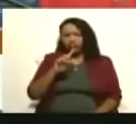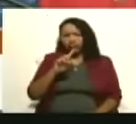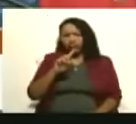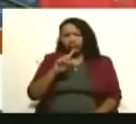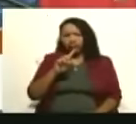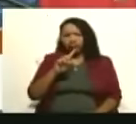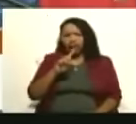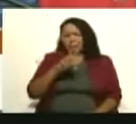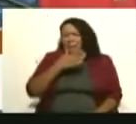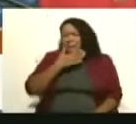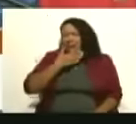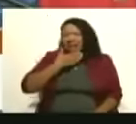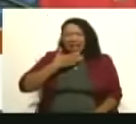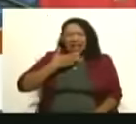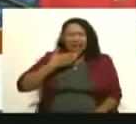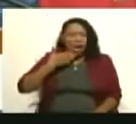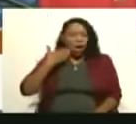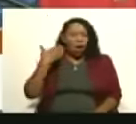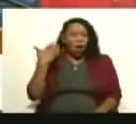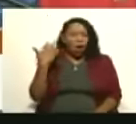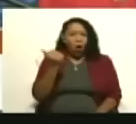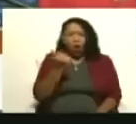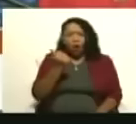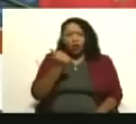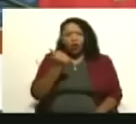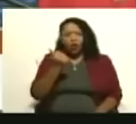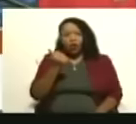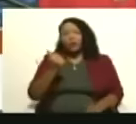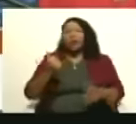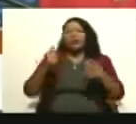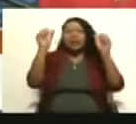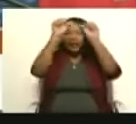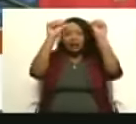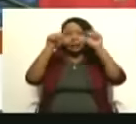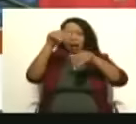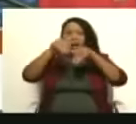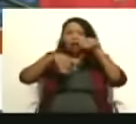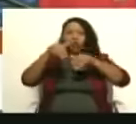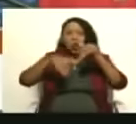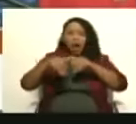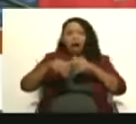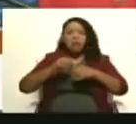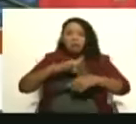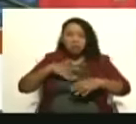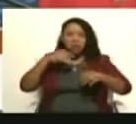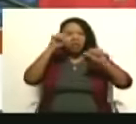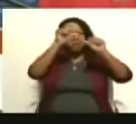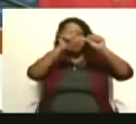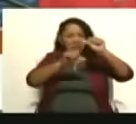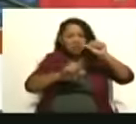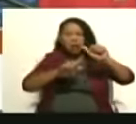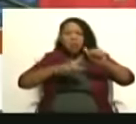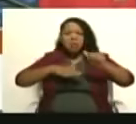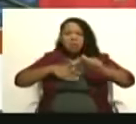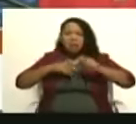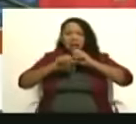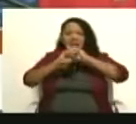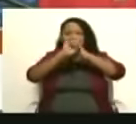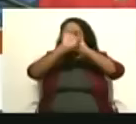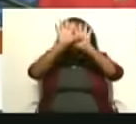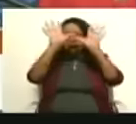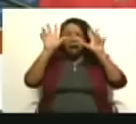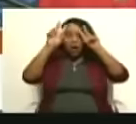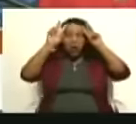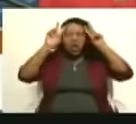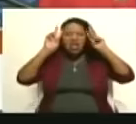Es el mejor sistema electoral, auditable antes, durante, después, transparente, altamente tecnológico.